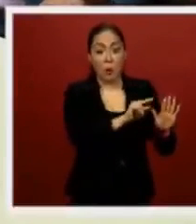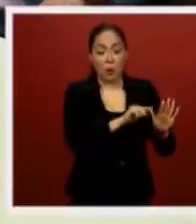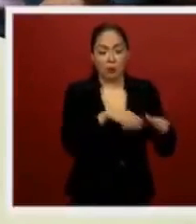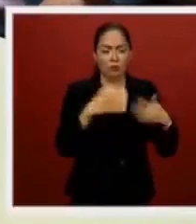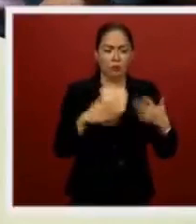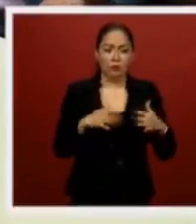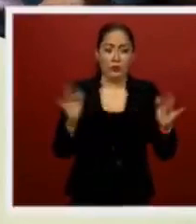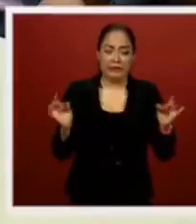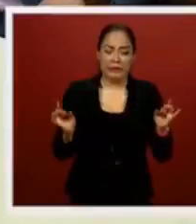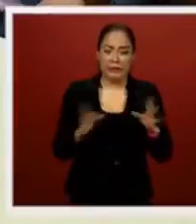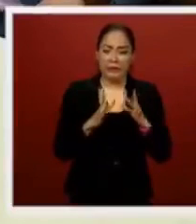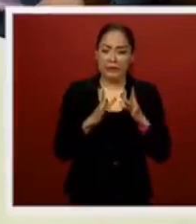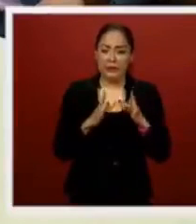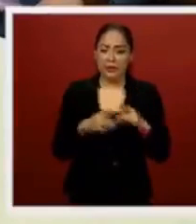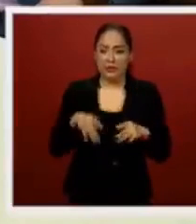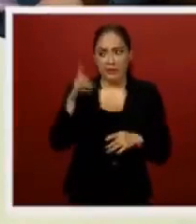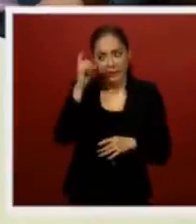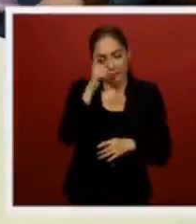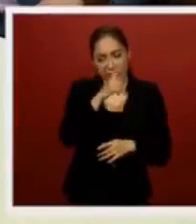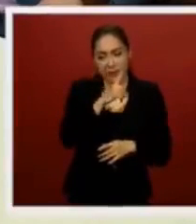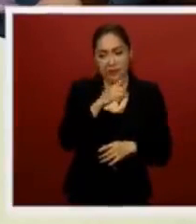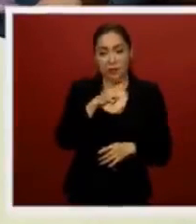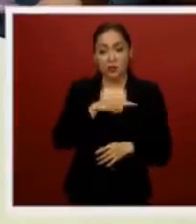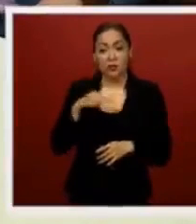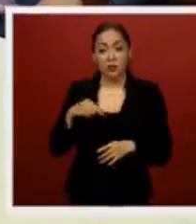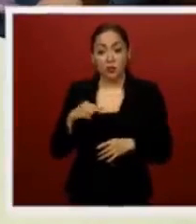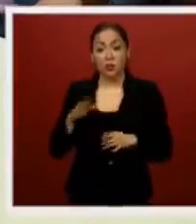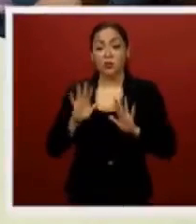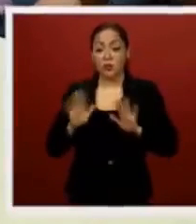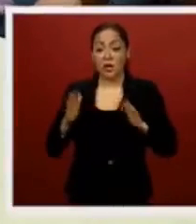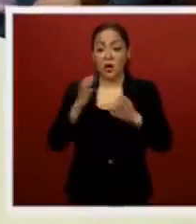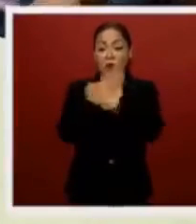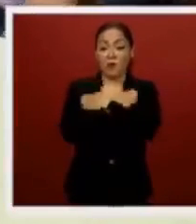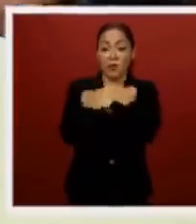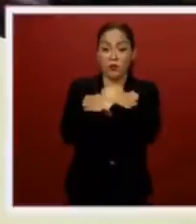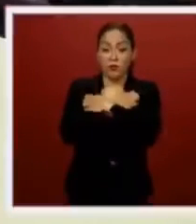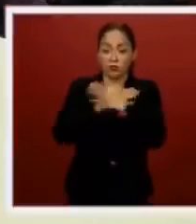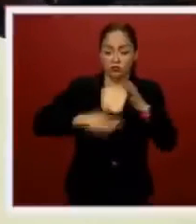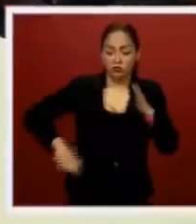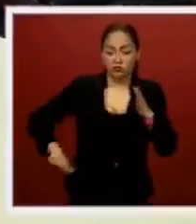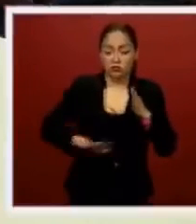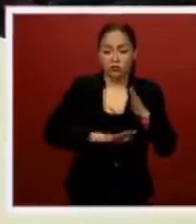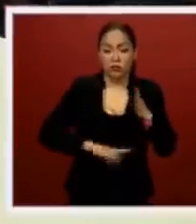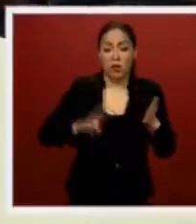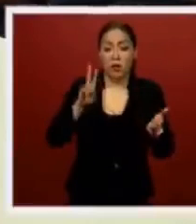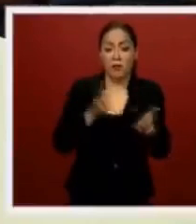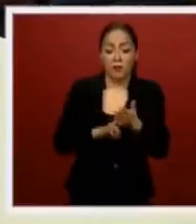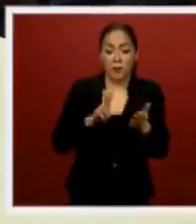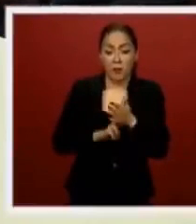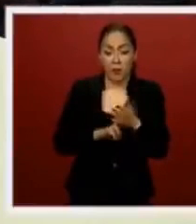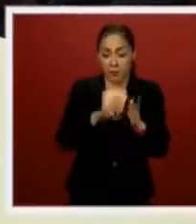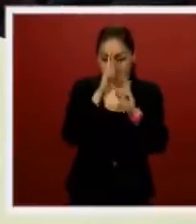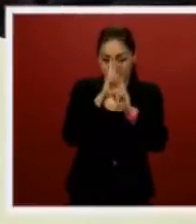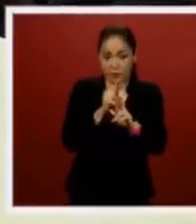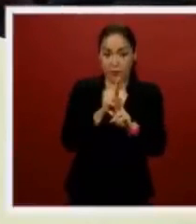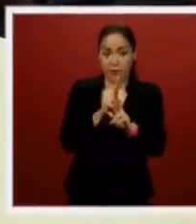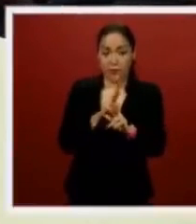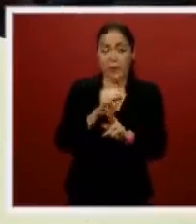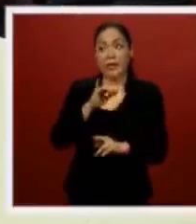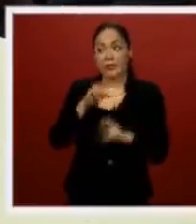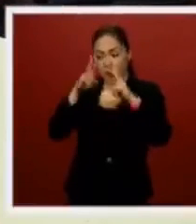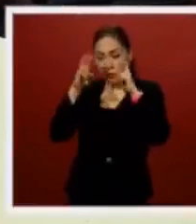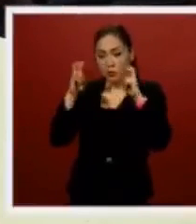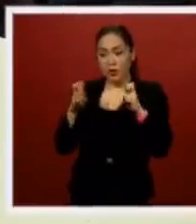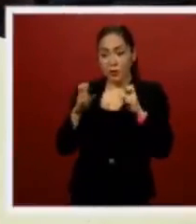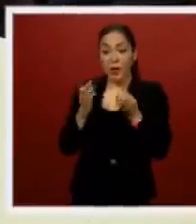fatales. Entonces, por eso la urgencia de una educación sostenible. Un tema interesante, preocupante, pero sobre todo que